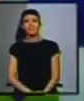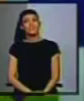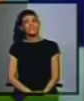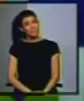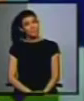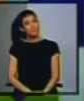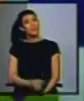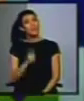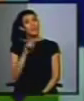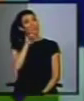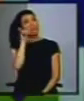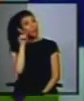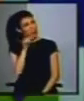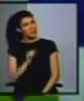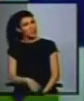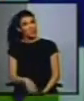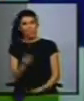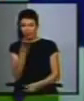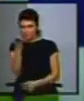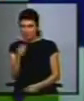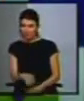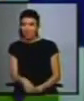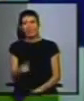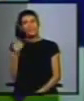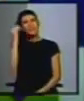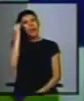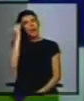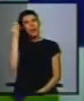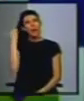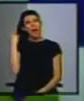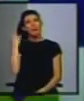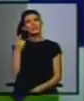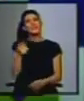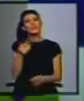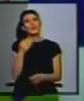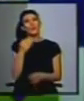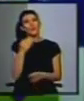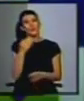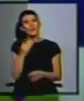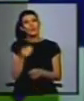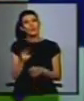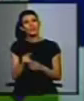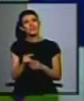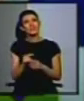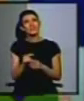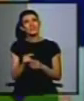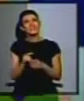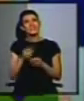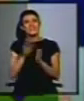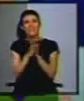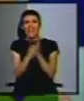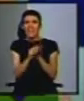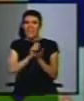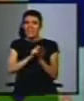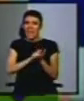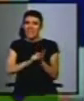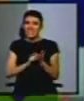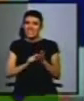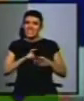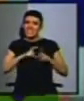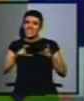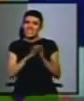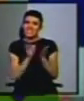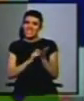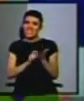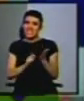Les hago una pregunta a ti y a ver, ustedes. ¿Cuál? ¿Recuerdan cuando se escribían y se recibían decenas de tarjetas con saludos navideños?